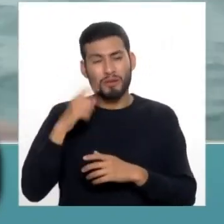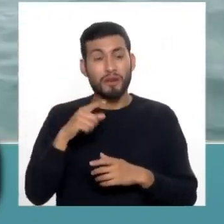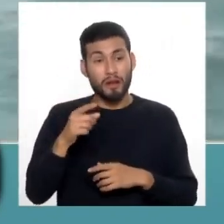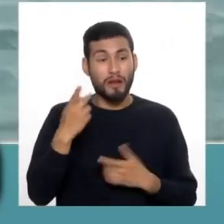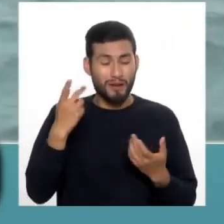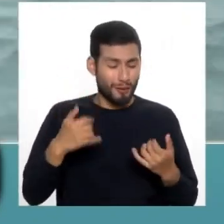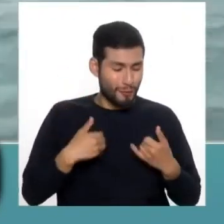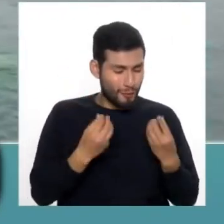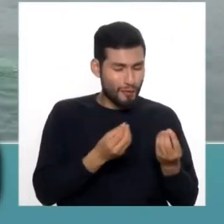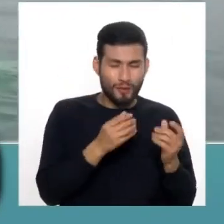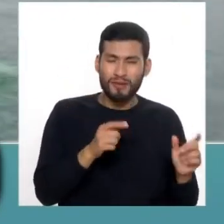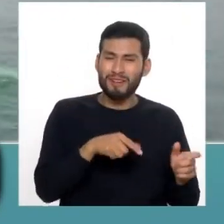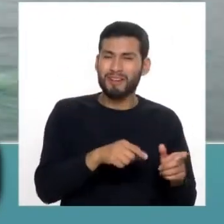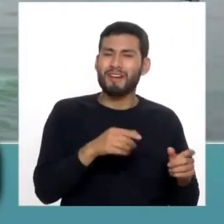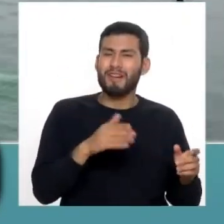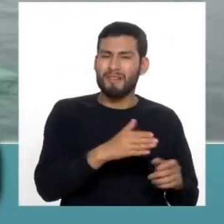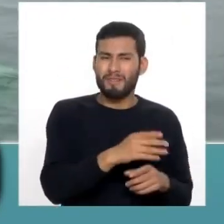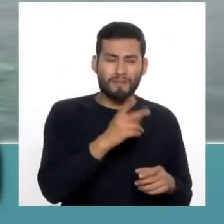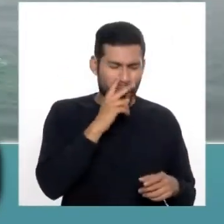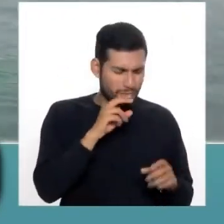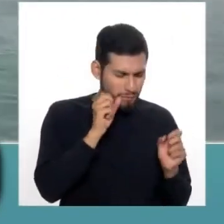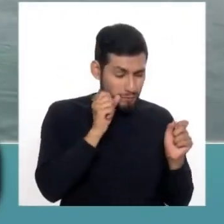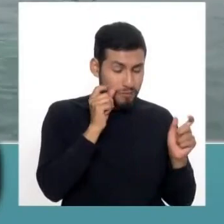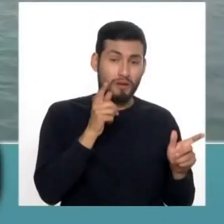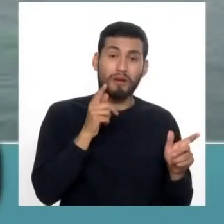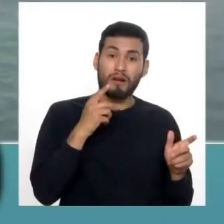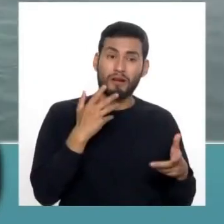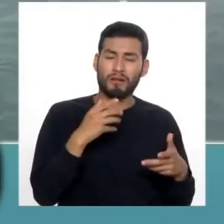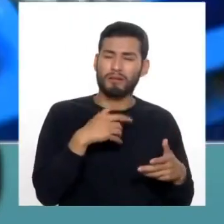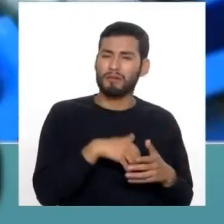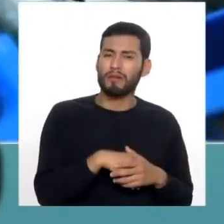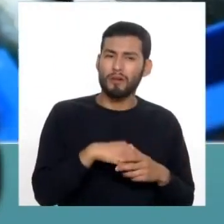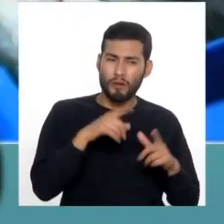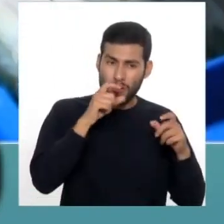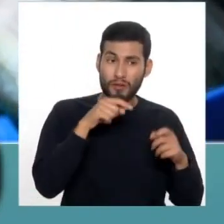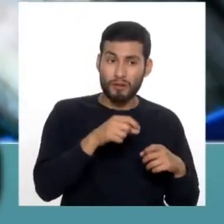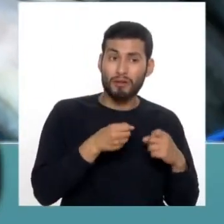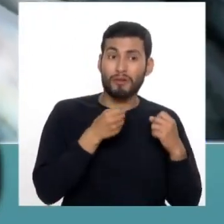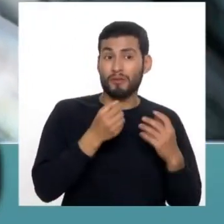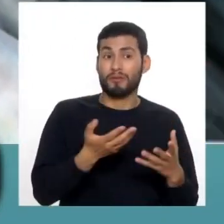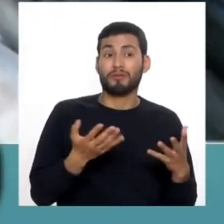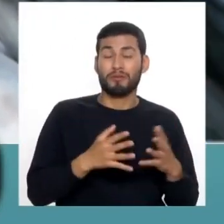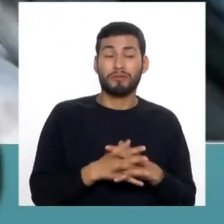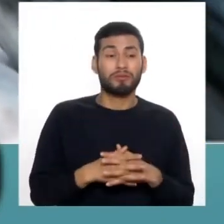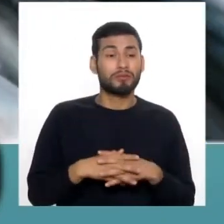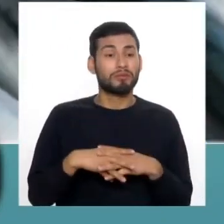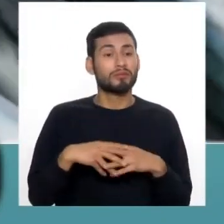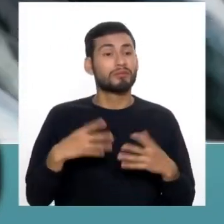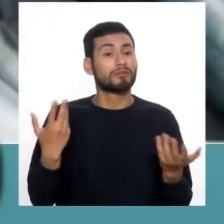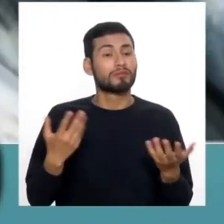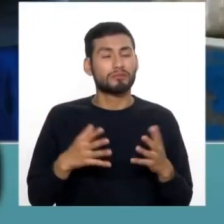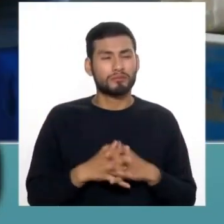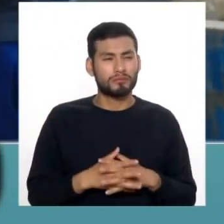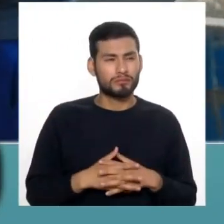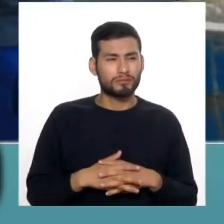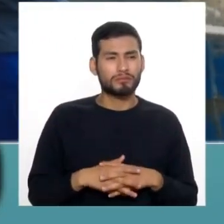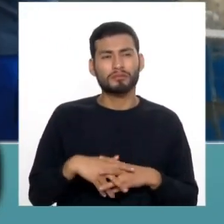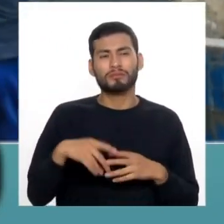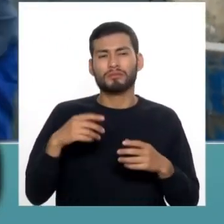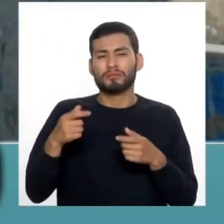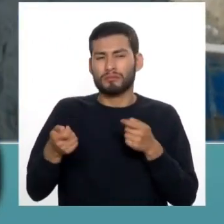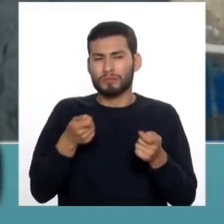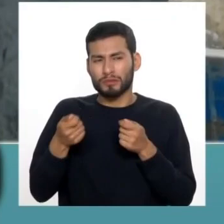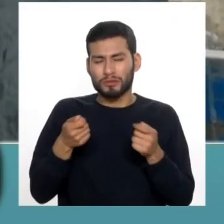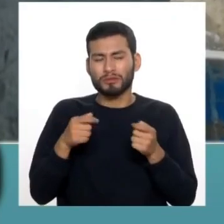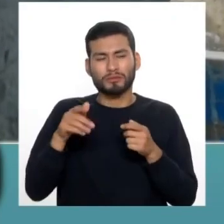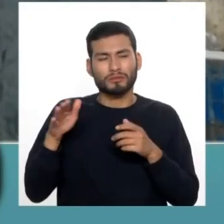fotos, son en unos casos muy impactantes y eso también juega, ¿no es cierto?, en relación a la gobernanza